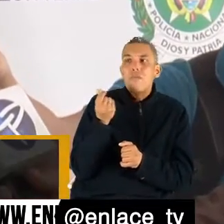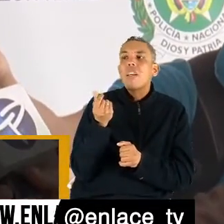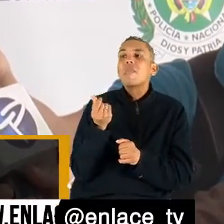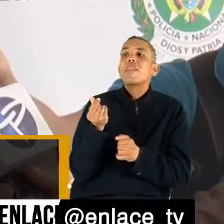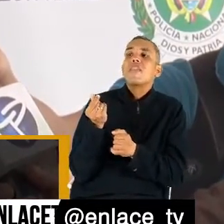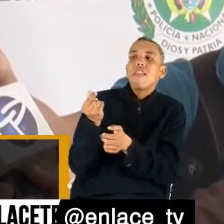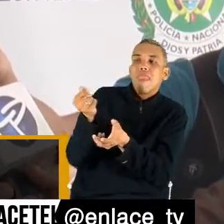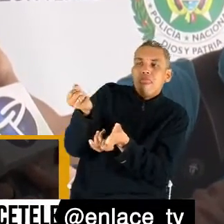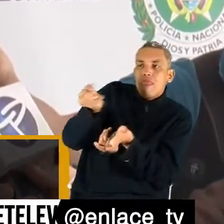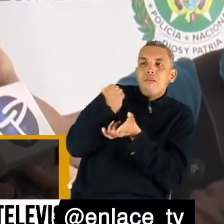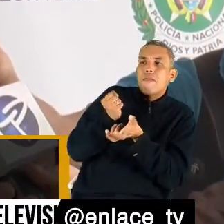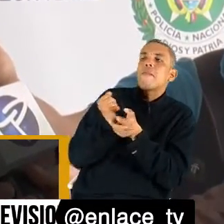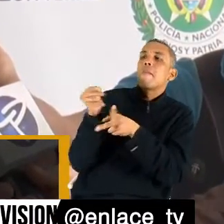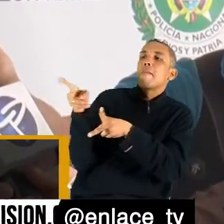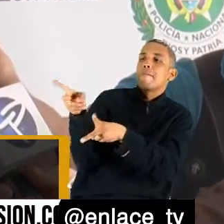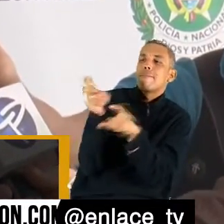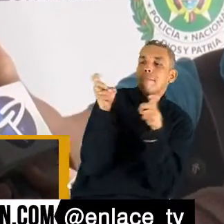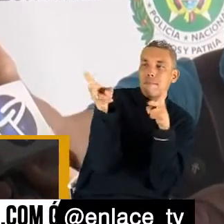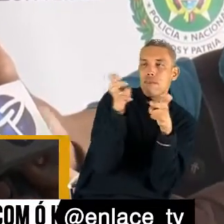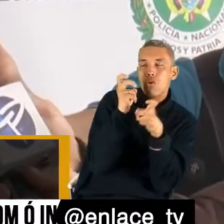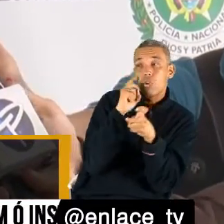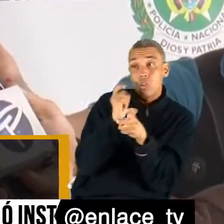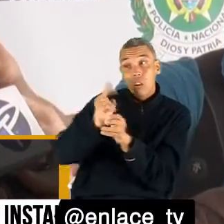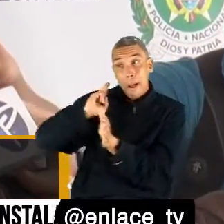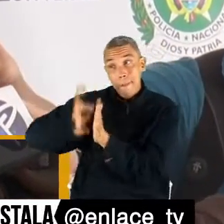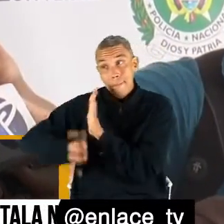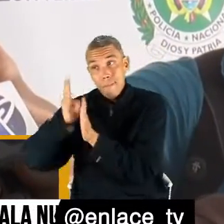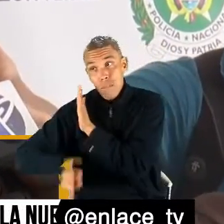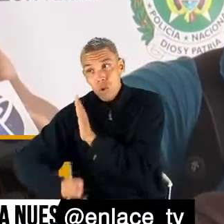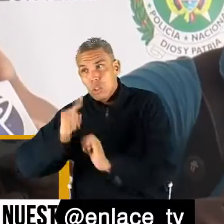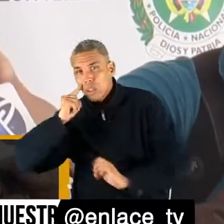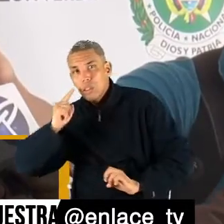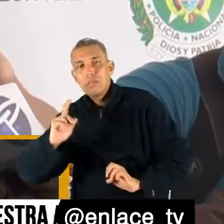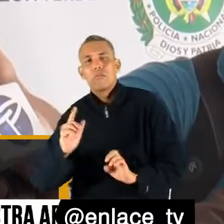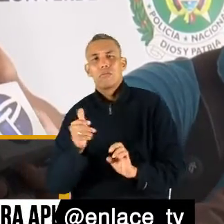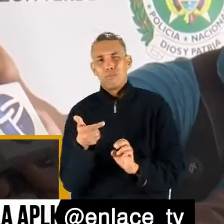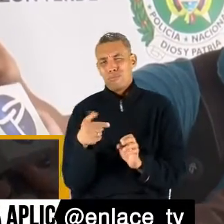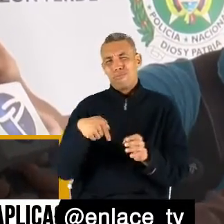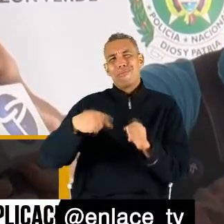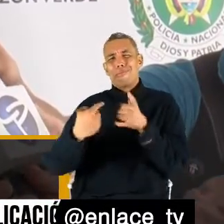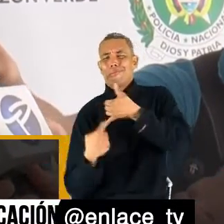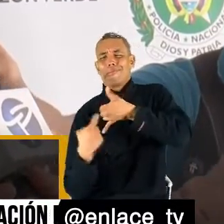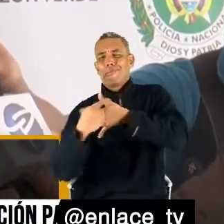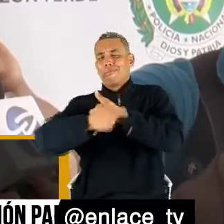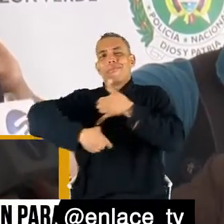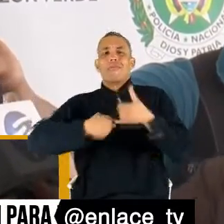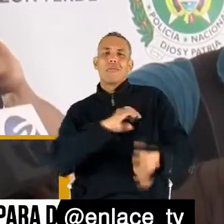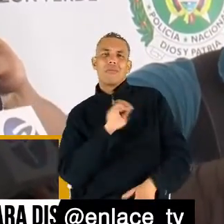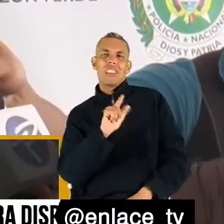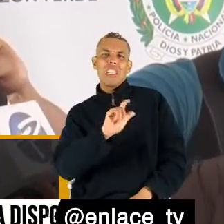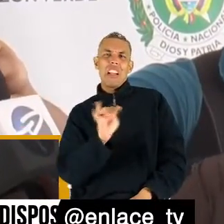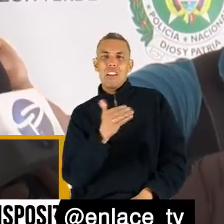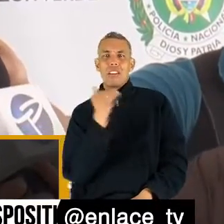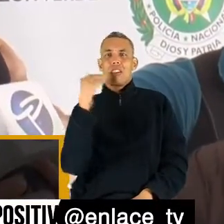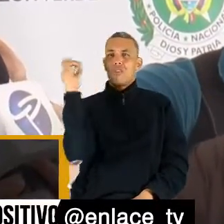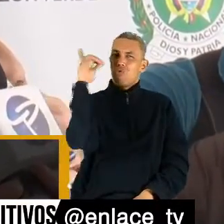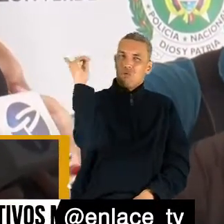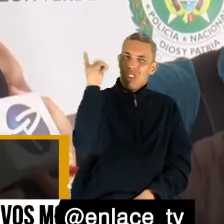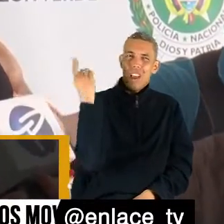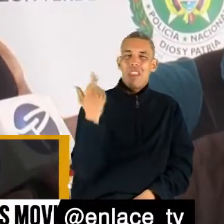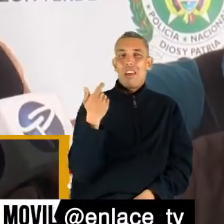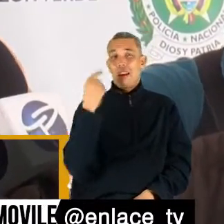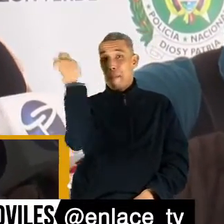del país: Bogotá, Cali, Manizales, La Dorada, Meta, entre otros.